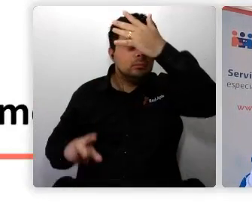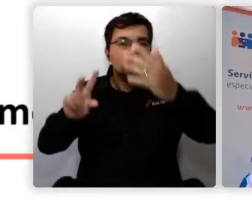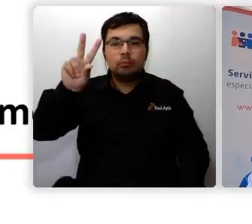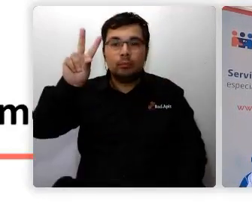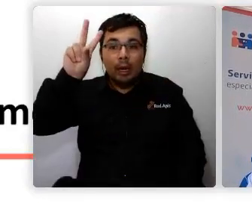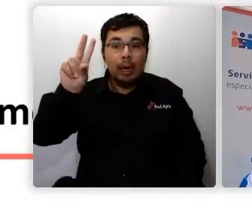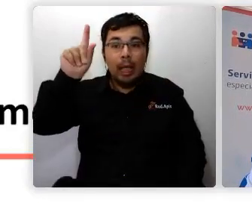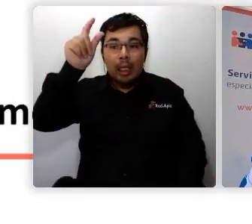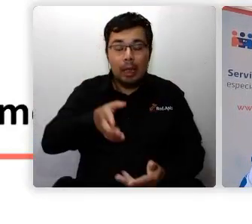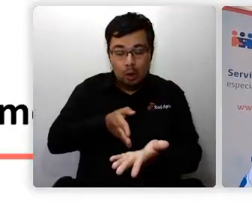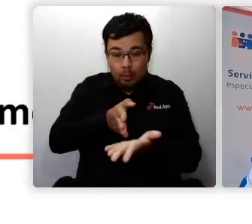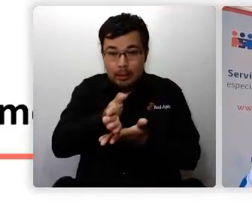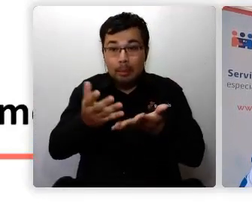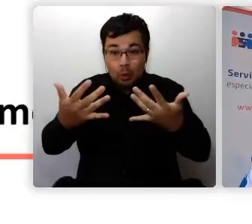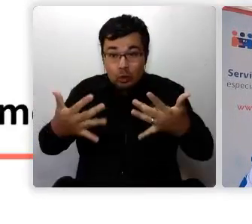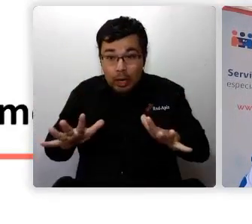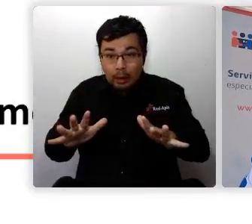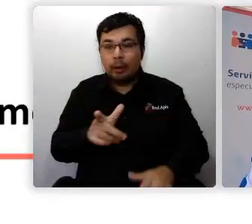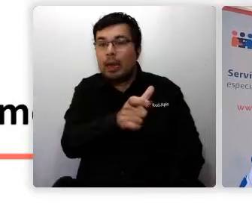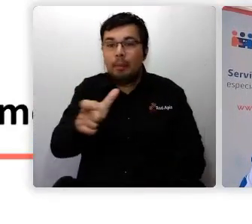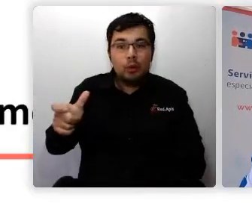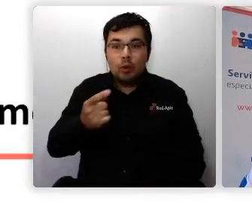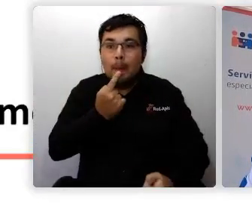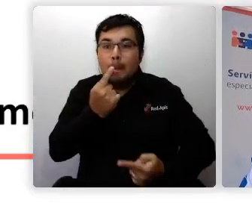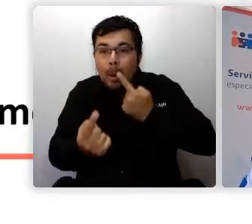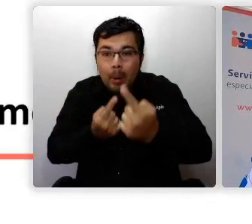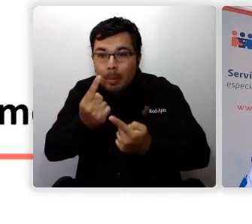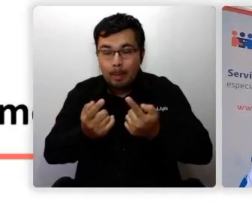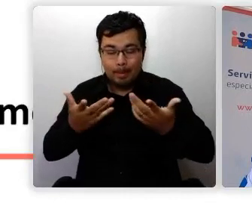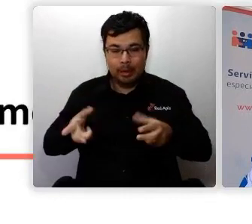gente nos empiece a usar, y porque para eso fuimos creados.